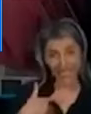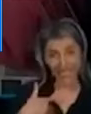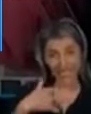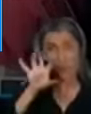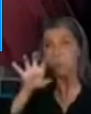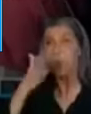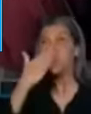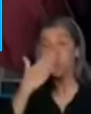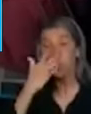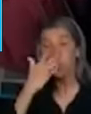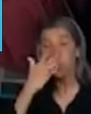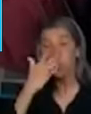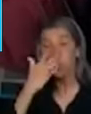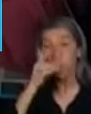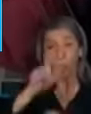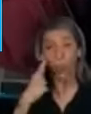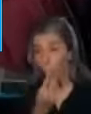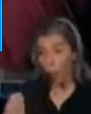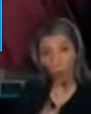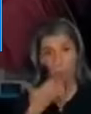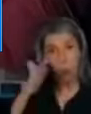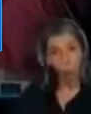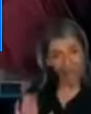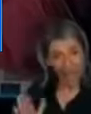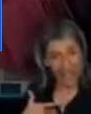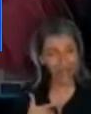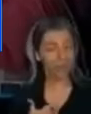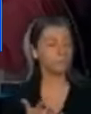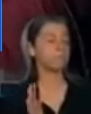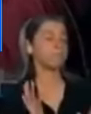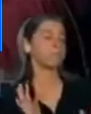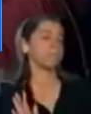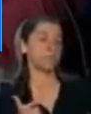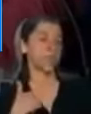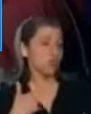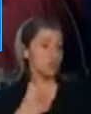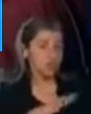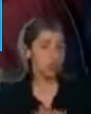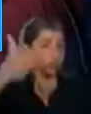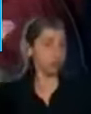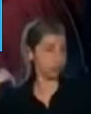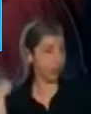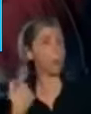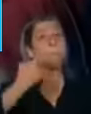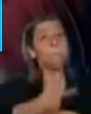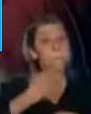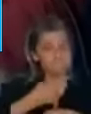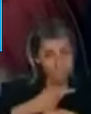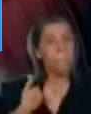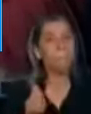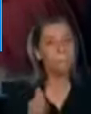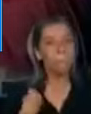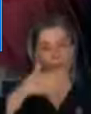digamos, es una cuestión bastante ventajosa para la ciudadanía. Bien. ¿Sí? Porque, en definitiva, si vos partís